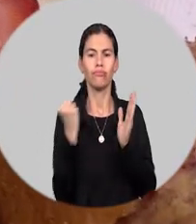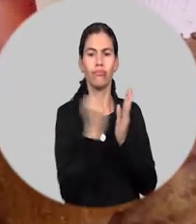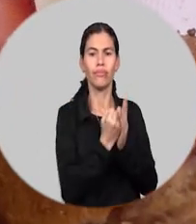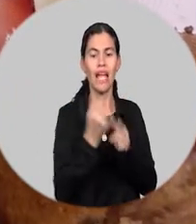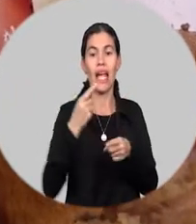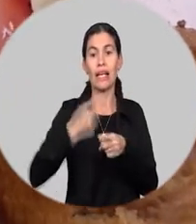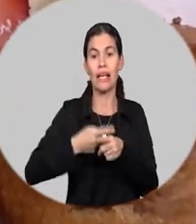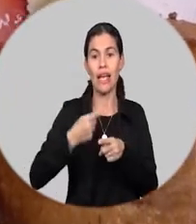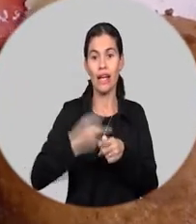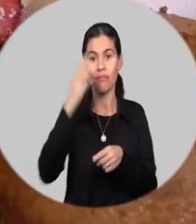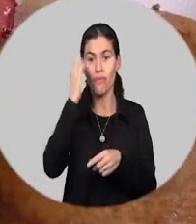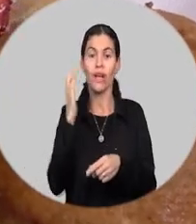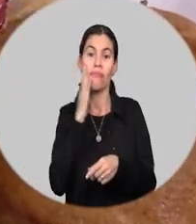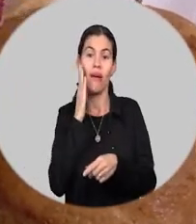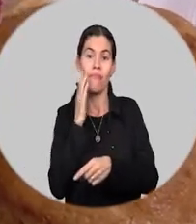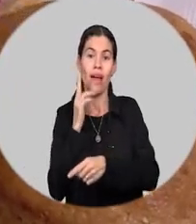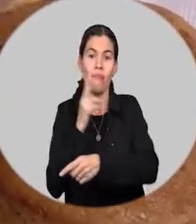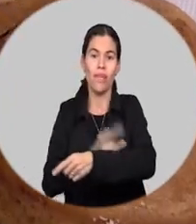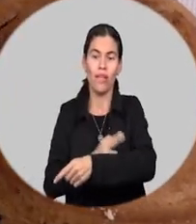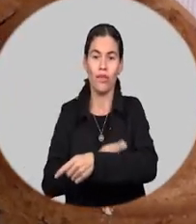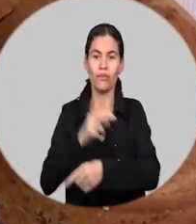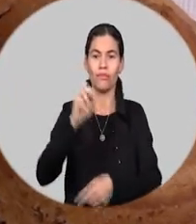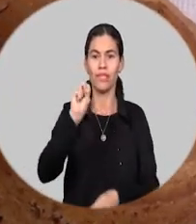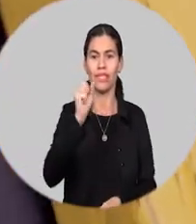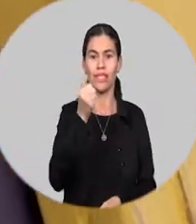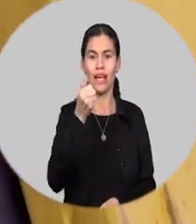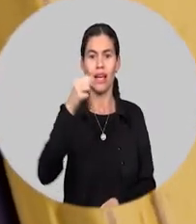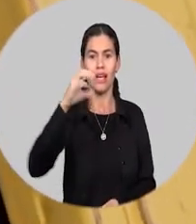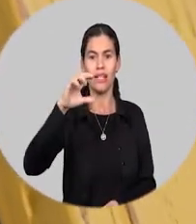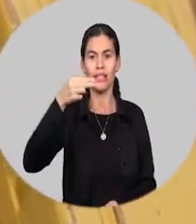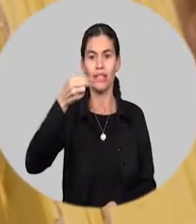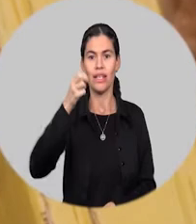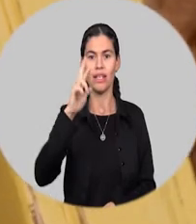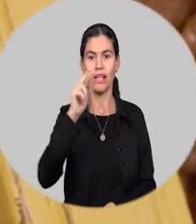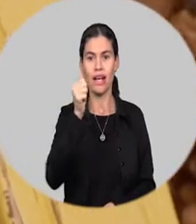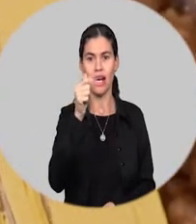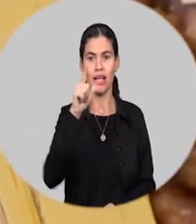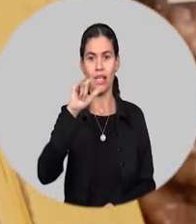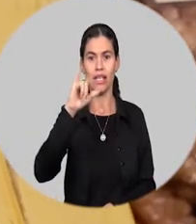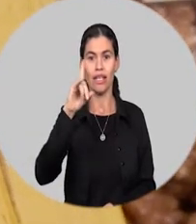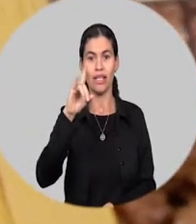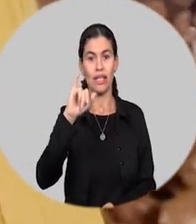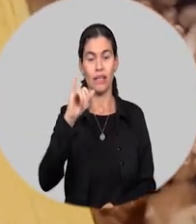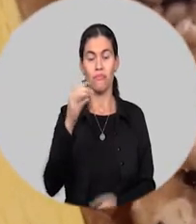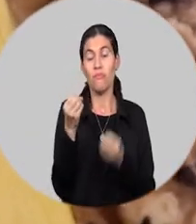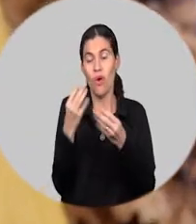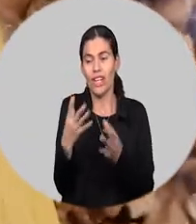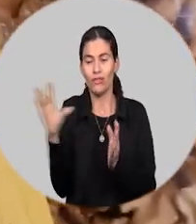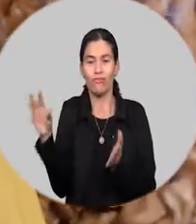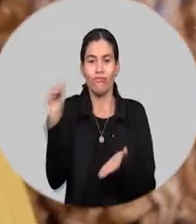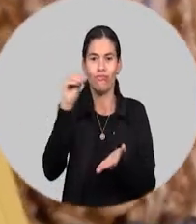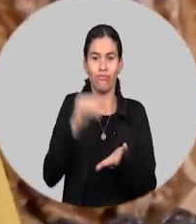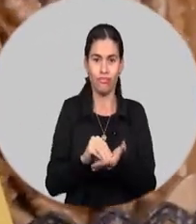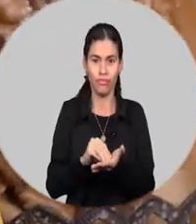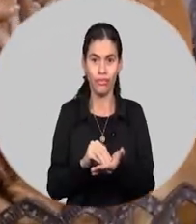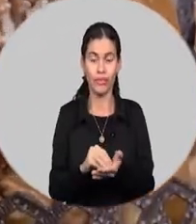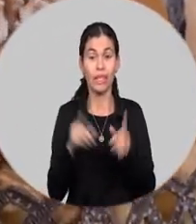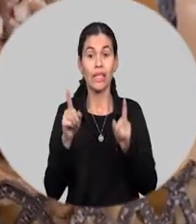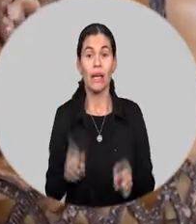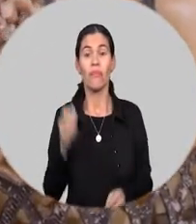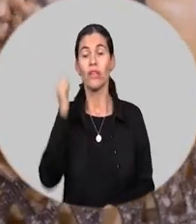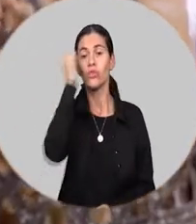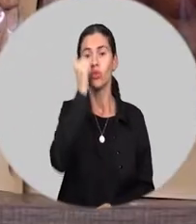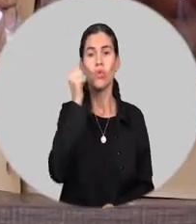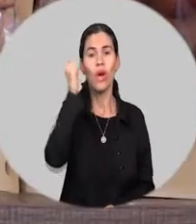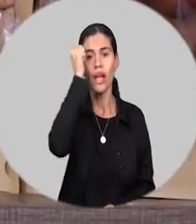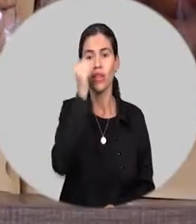apellido de mi mamá, que es Kachelaridi, que es un apellido griego, y a honor a eso. Ahora mi sueño